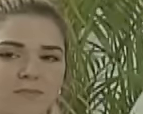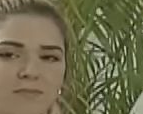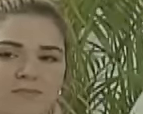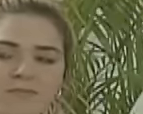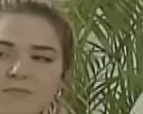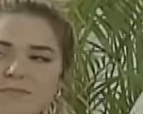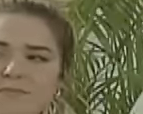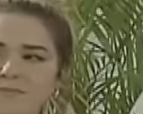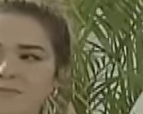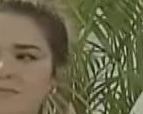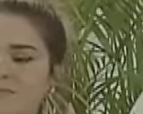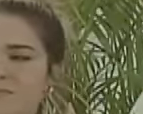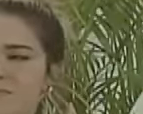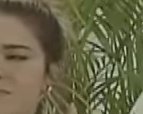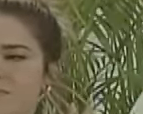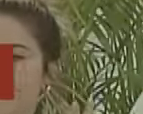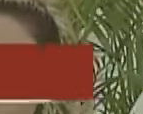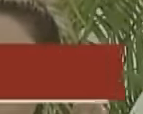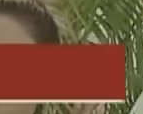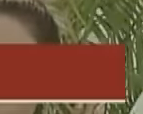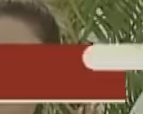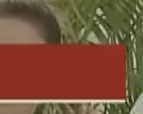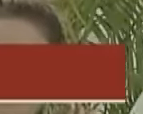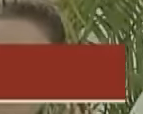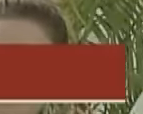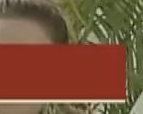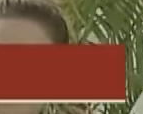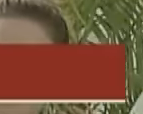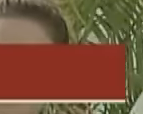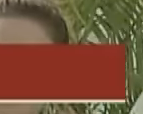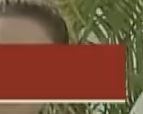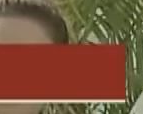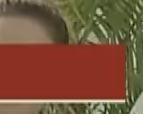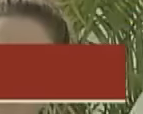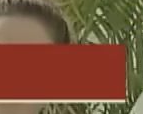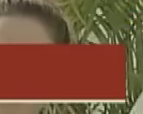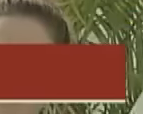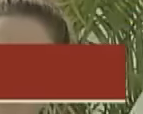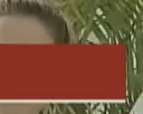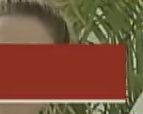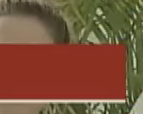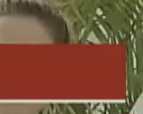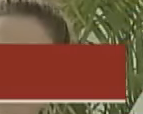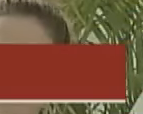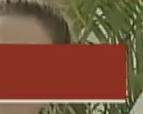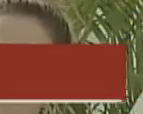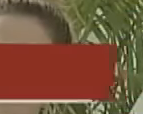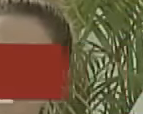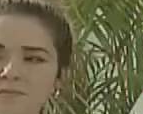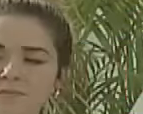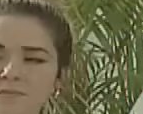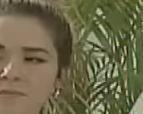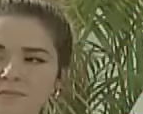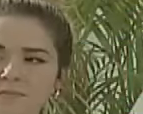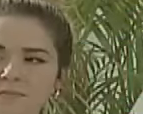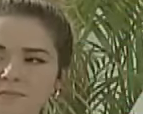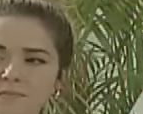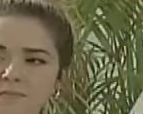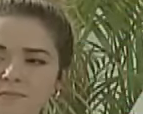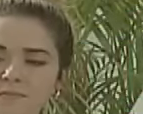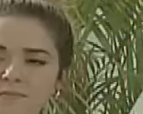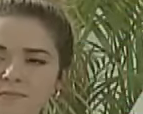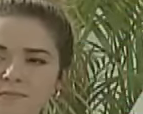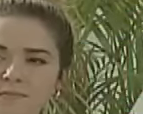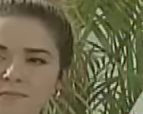Muy buenas tardes. Inicia la reunión conjunta entre la Dirección Nacional del Partido Socialista Unido de Venezuela y la juventud de la organización política